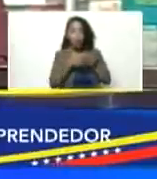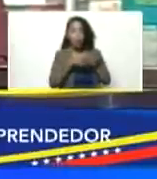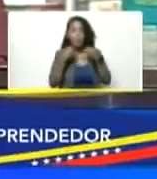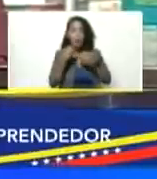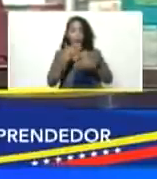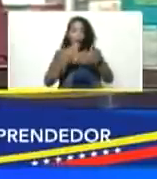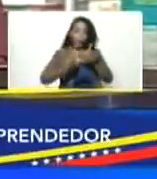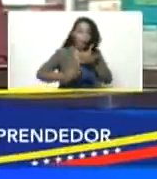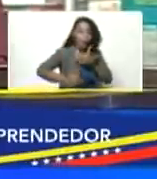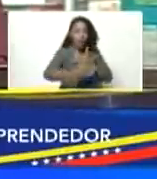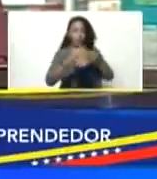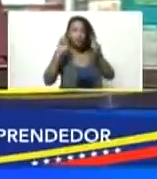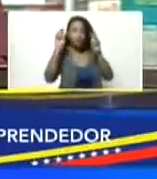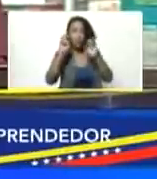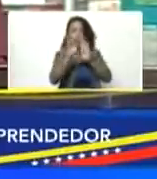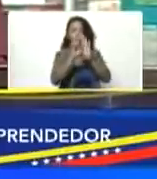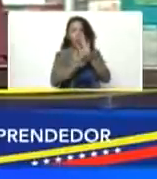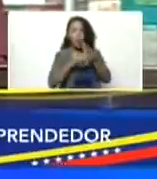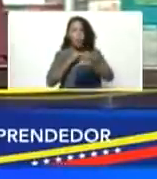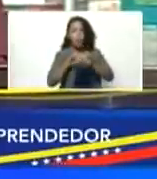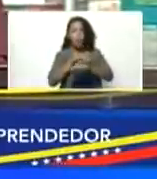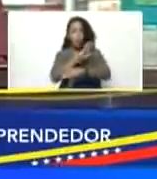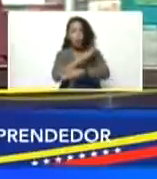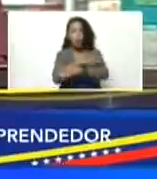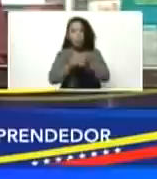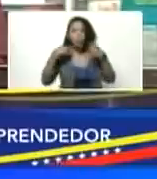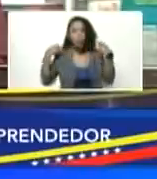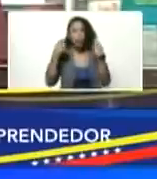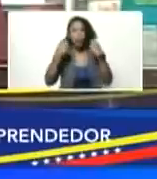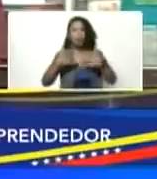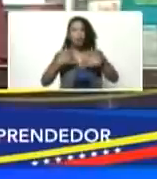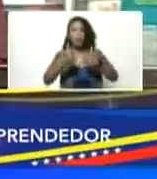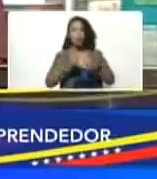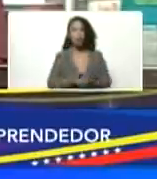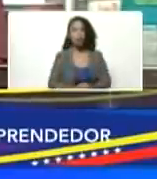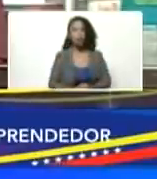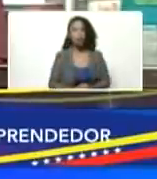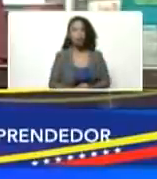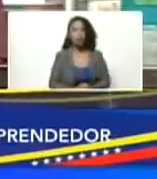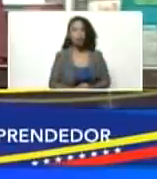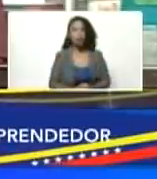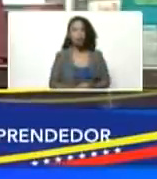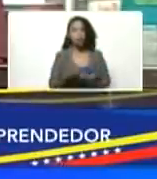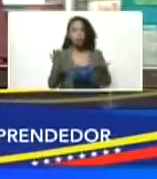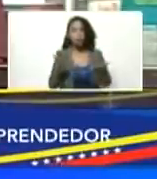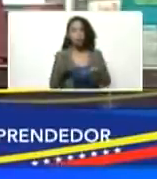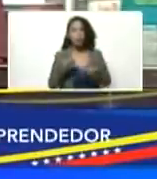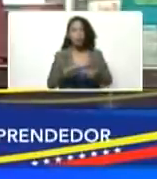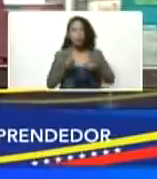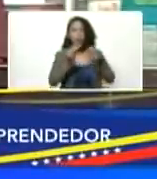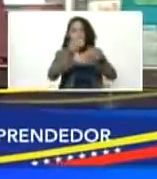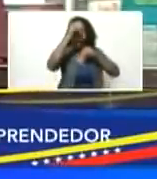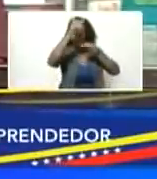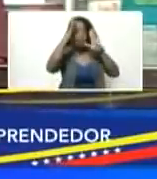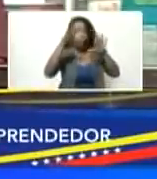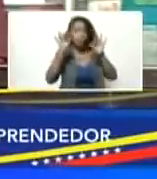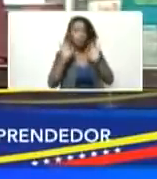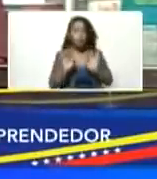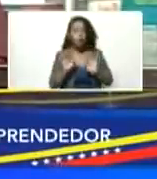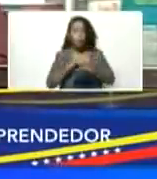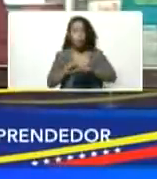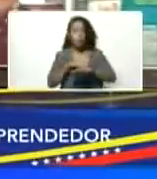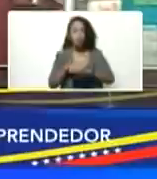echar a andar esta nueva etapa del Ministerio del Poder Popular para la Salud, darle atención especial a la